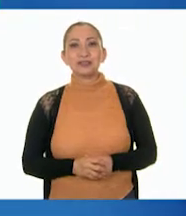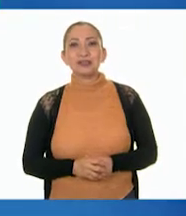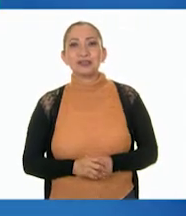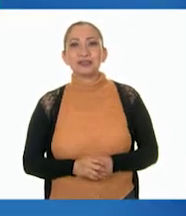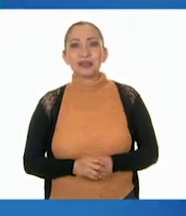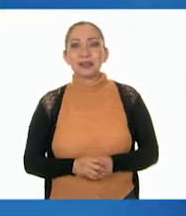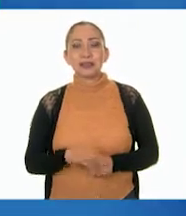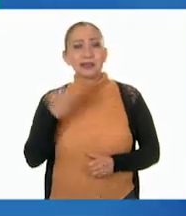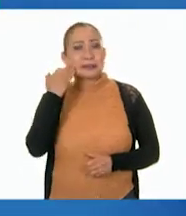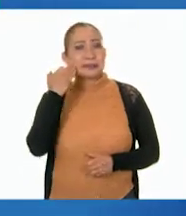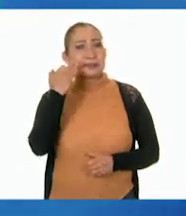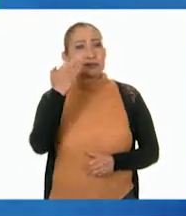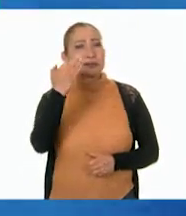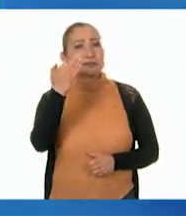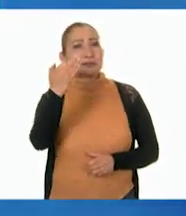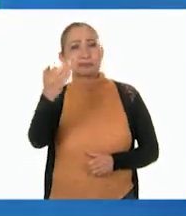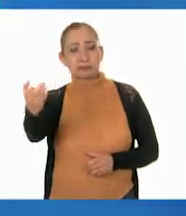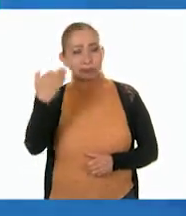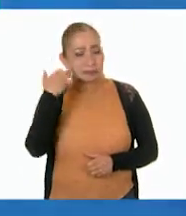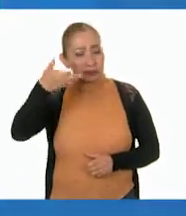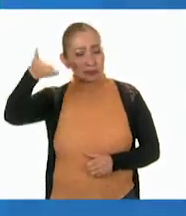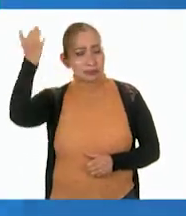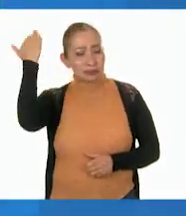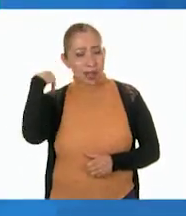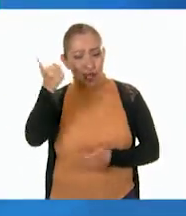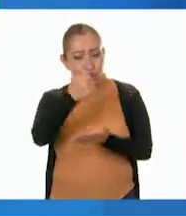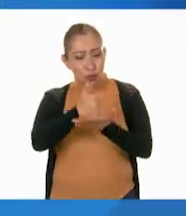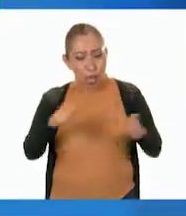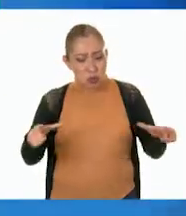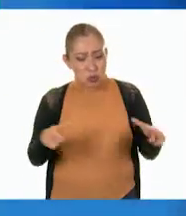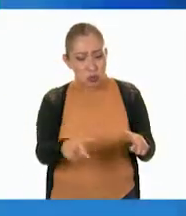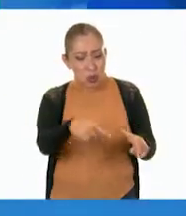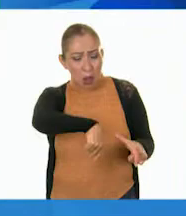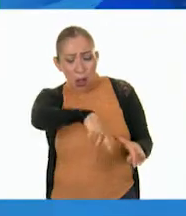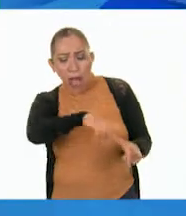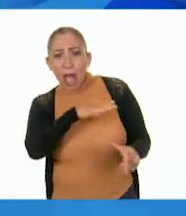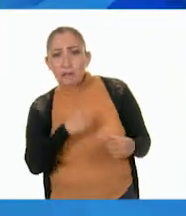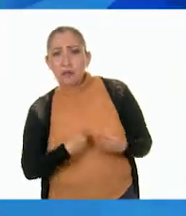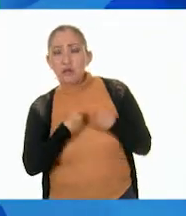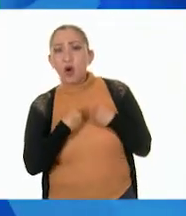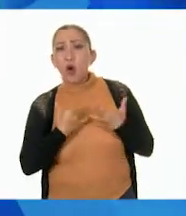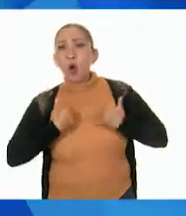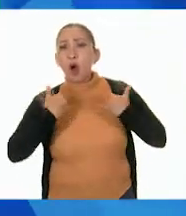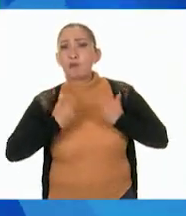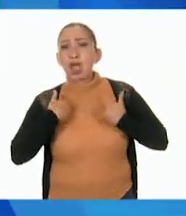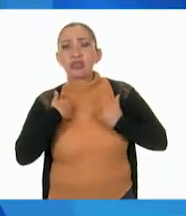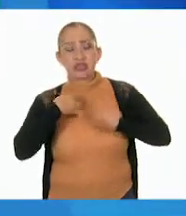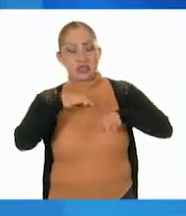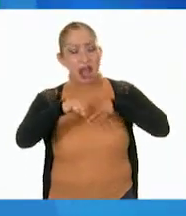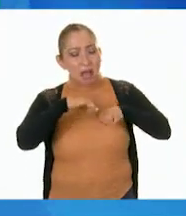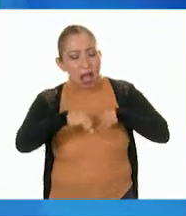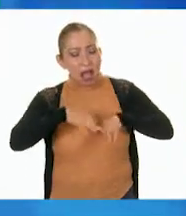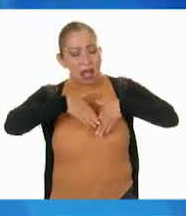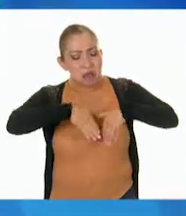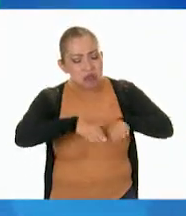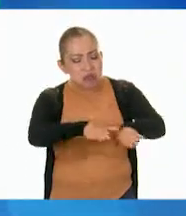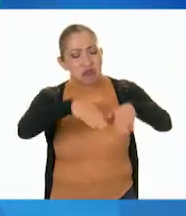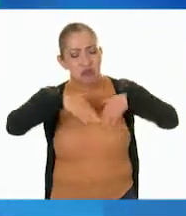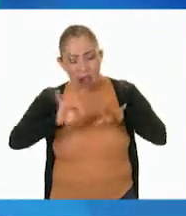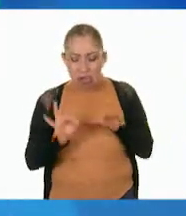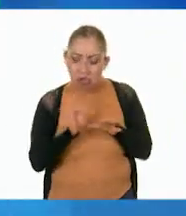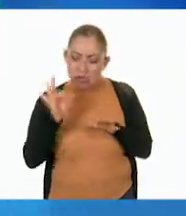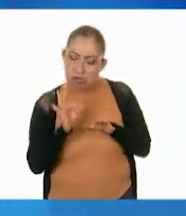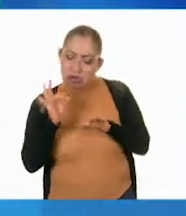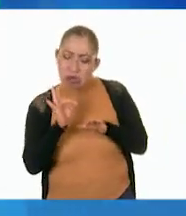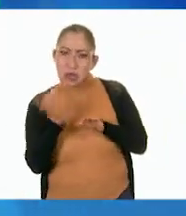Hace mucho tiempo, en una pequeña ciudad, vivió un joven sastrecillo que trabajaba todos los días cosiendo y remendando ropa